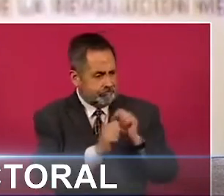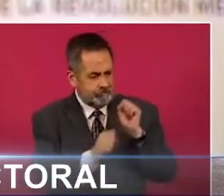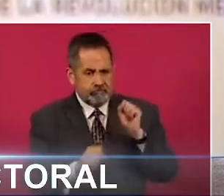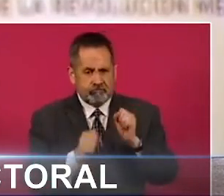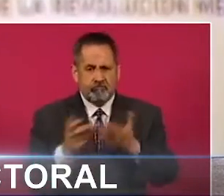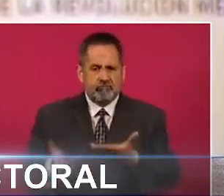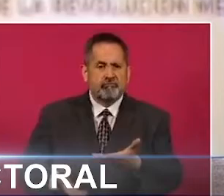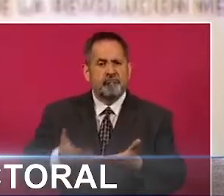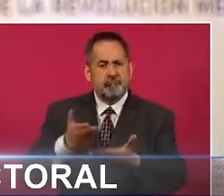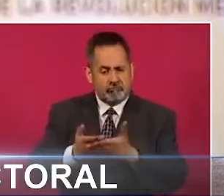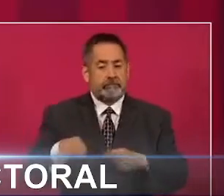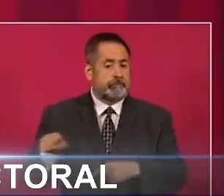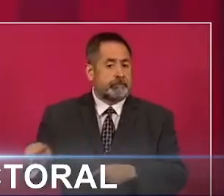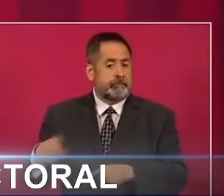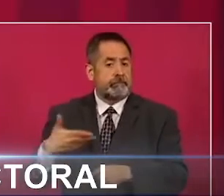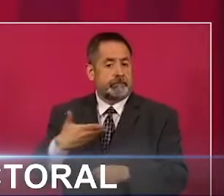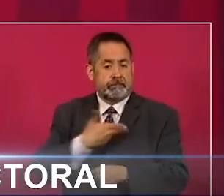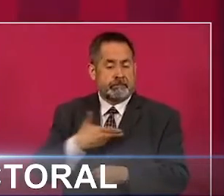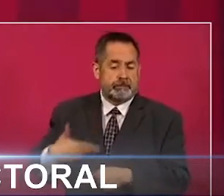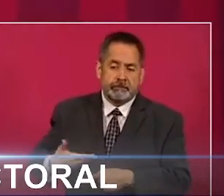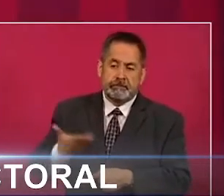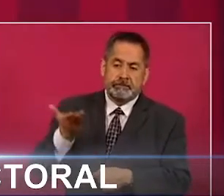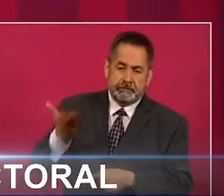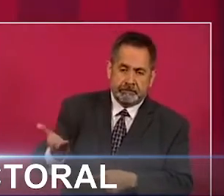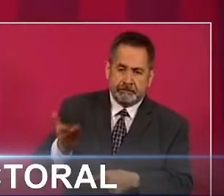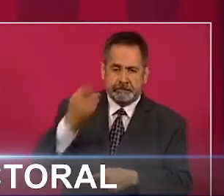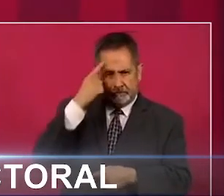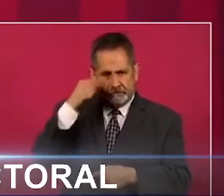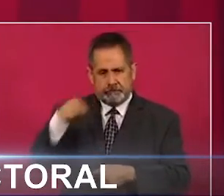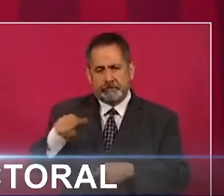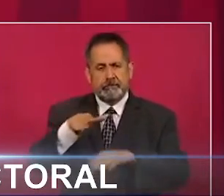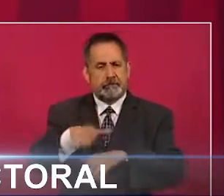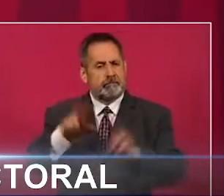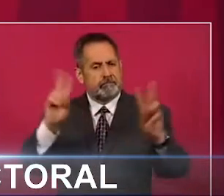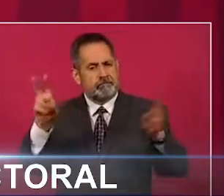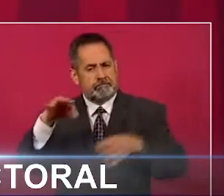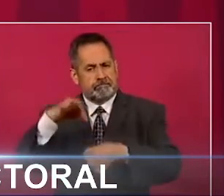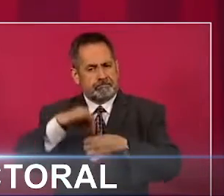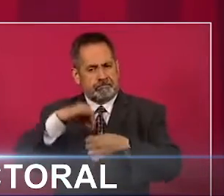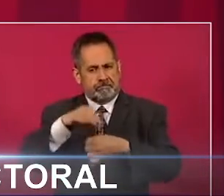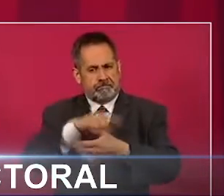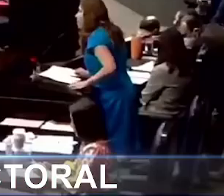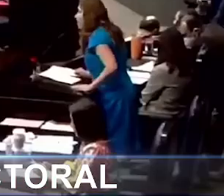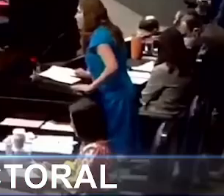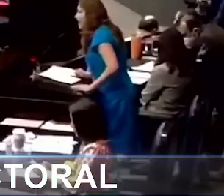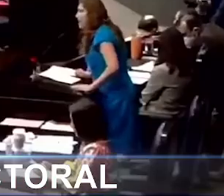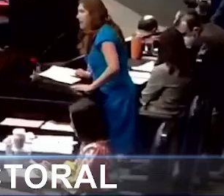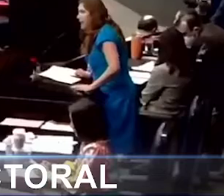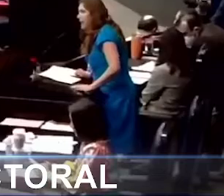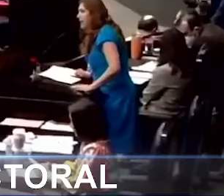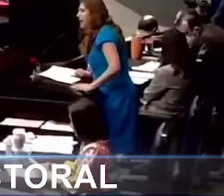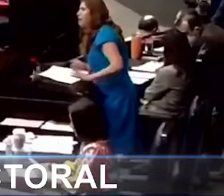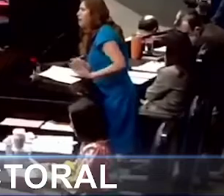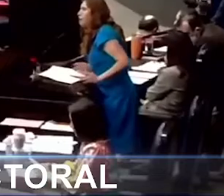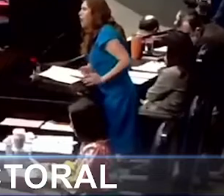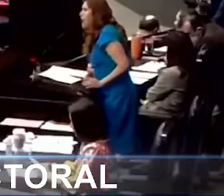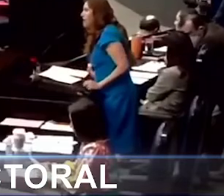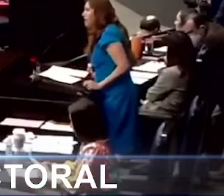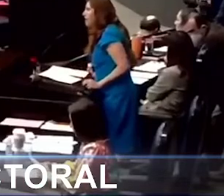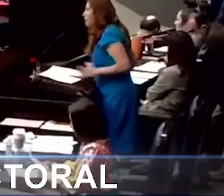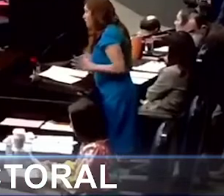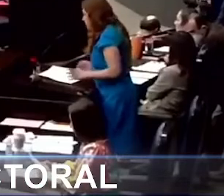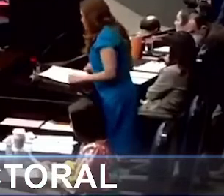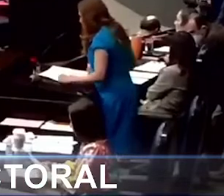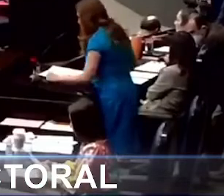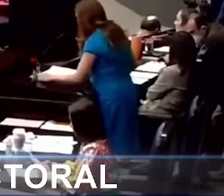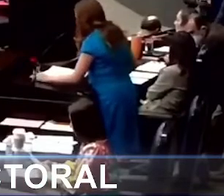personas que nos están viendo también para ellos es preocupante pero es un tema que no va a parar en estos momentos que al igual que la reforma